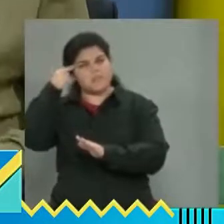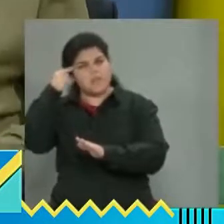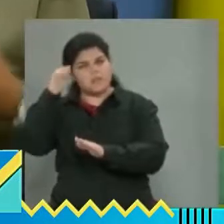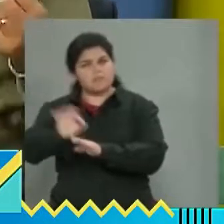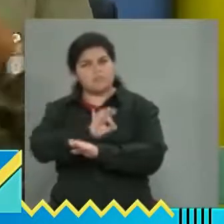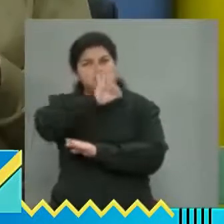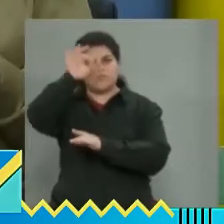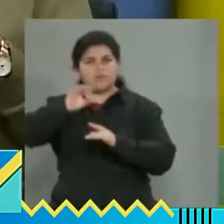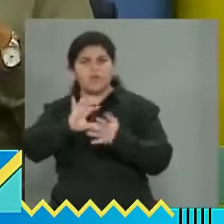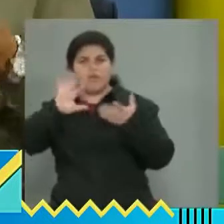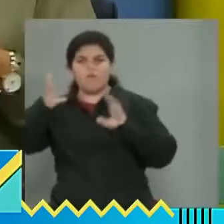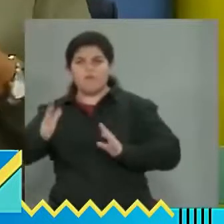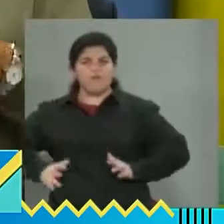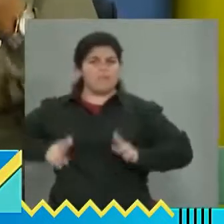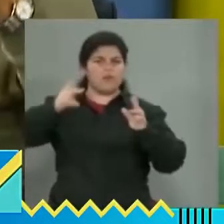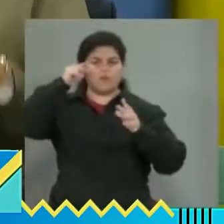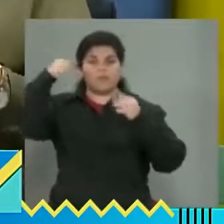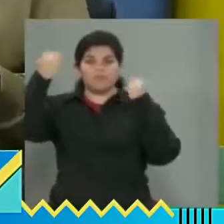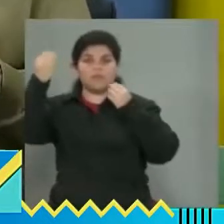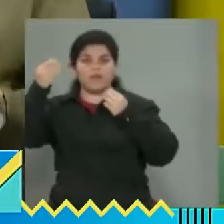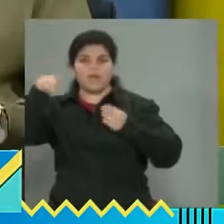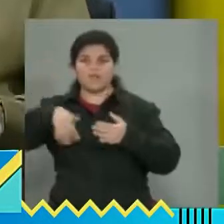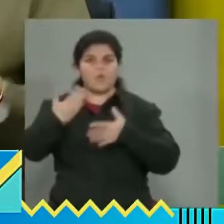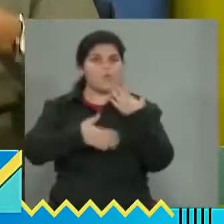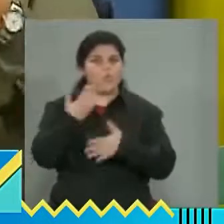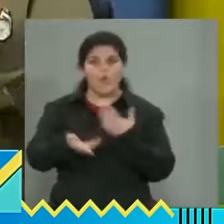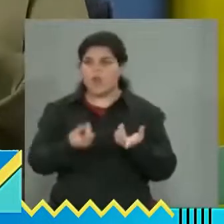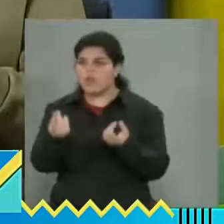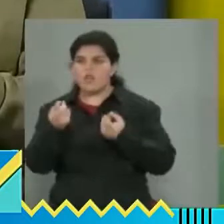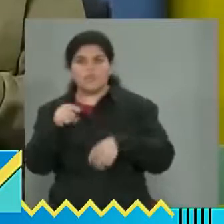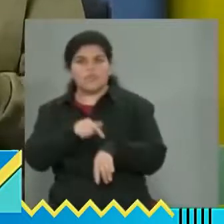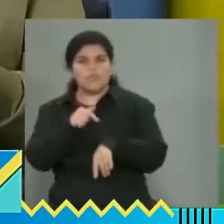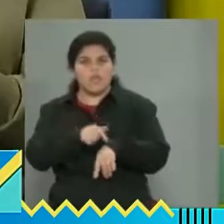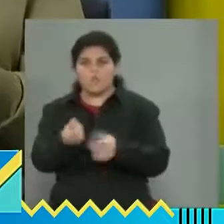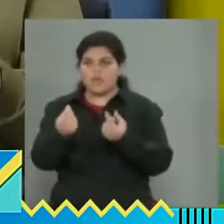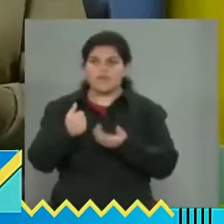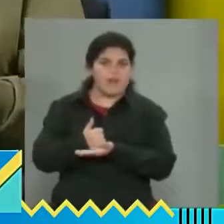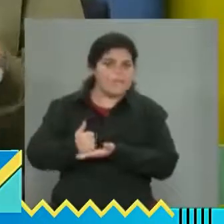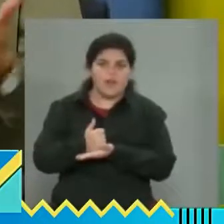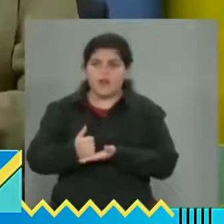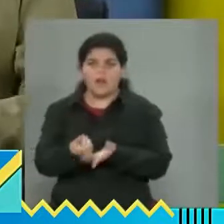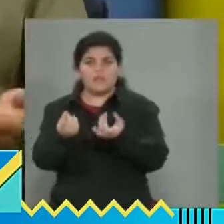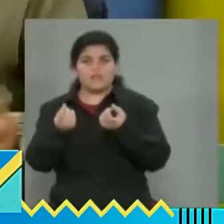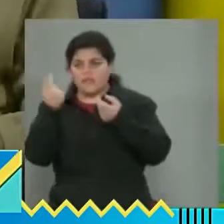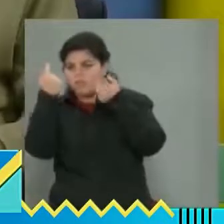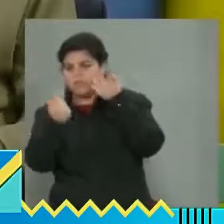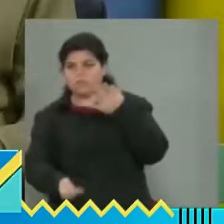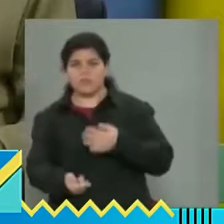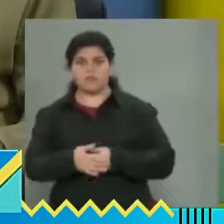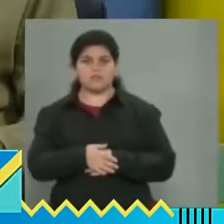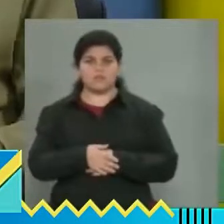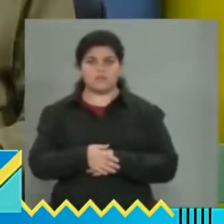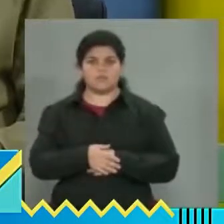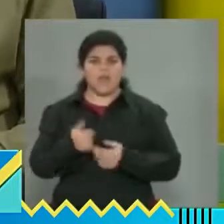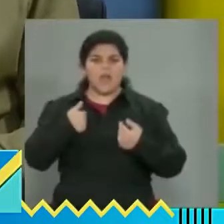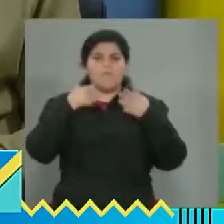Gaudí. Y yo creo que eso, jugar, necesita tiempo, necesita espera. Las expectativas van en contra de todo eso.